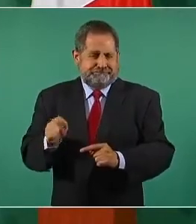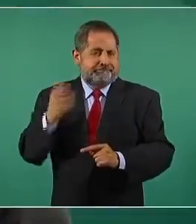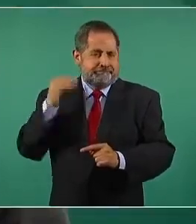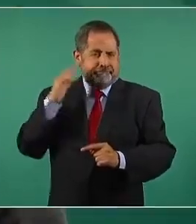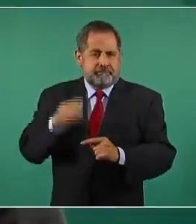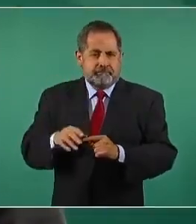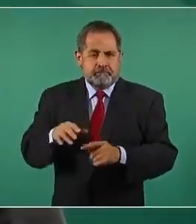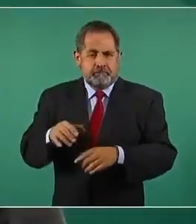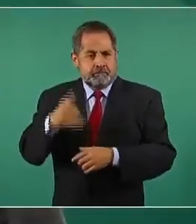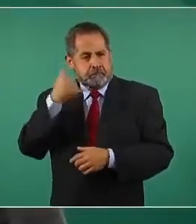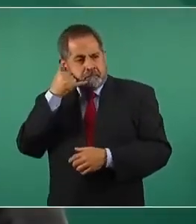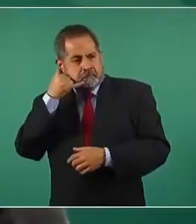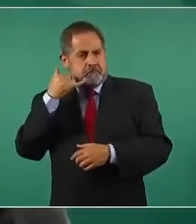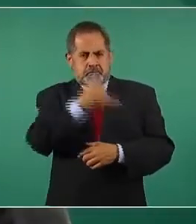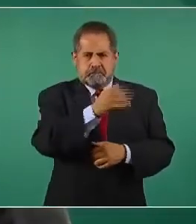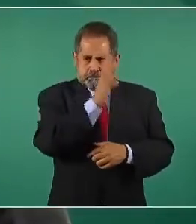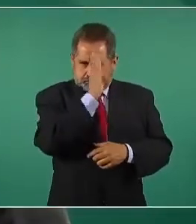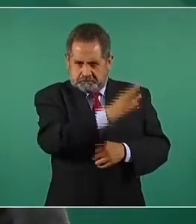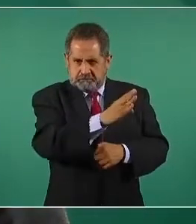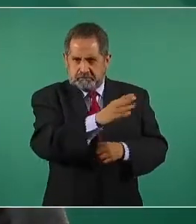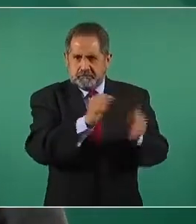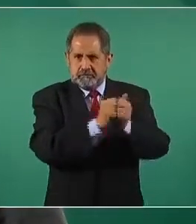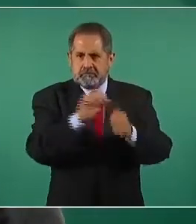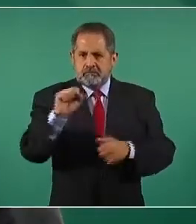a la Corte